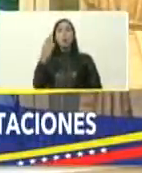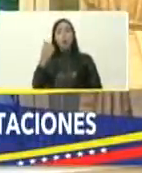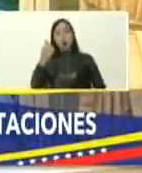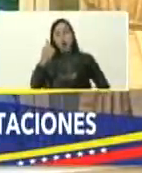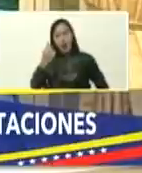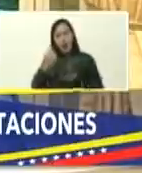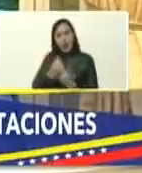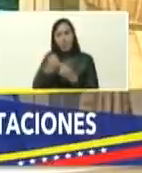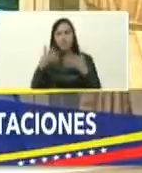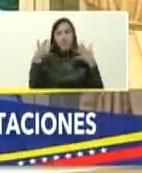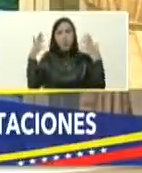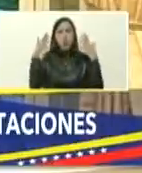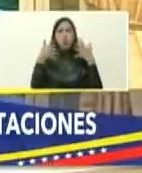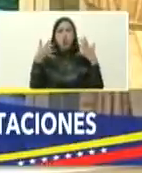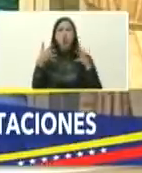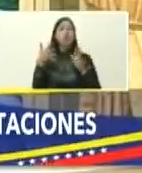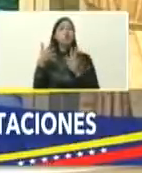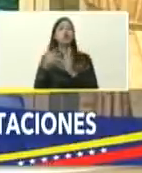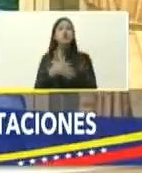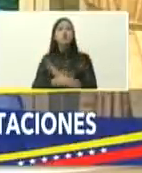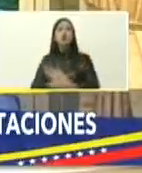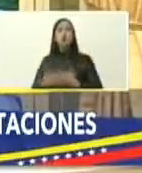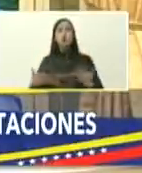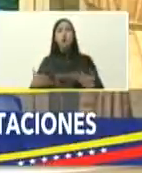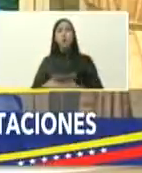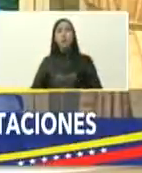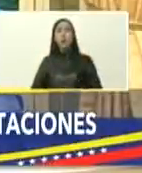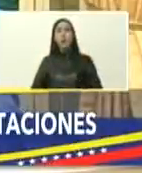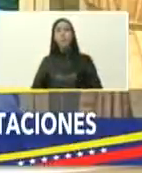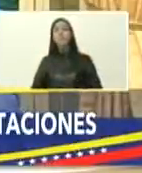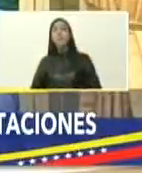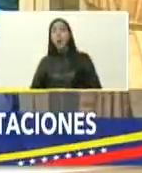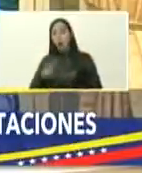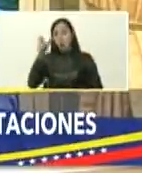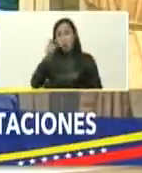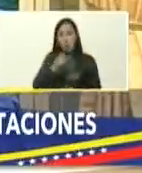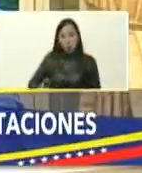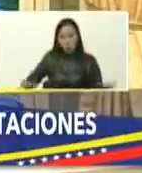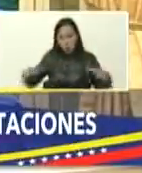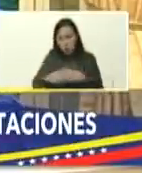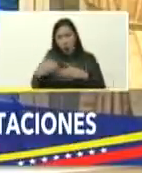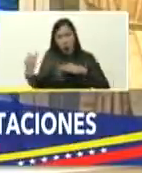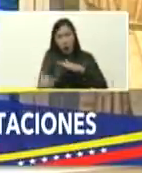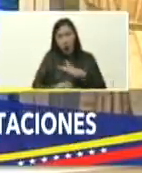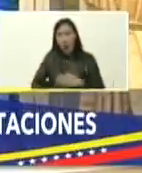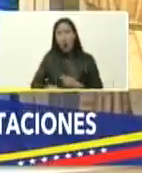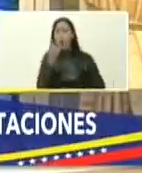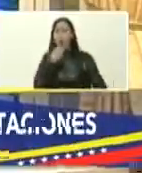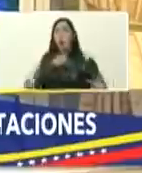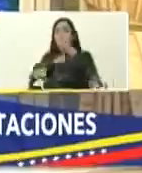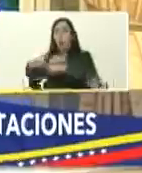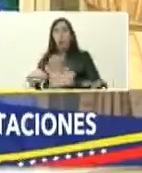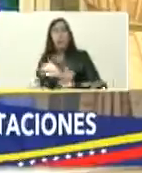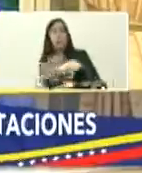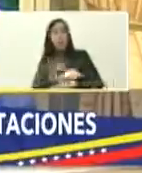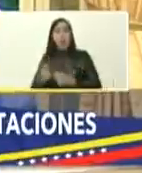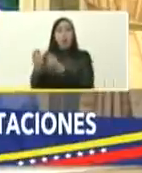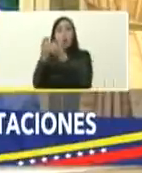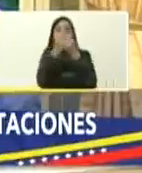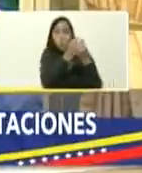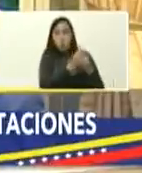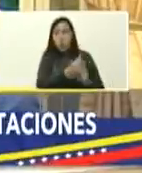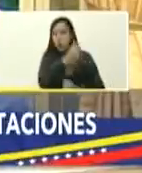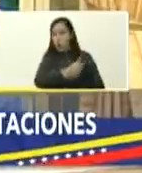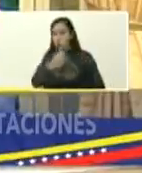y la asesoría por parte de Bandes, Bancoes, Centro de Inversiones, el Ministerio de Industria, los